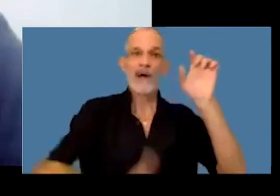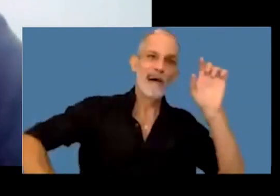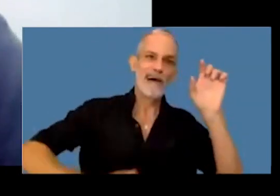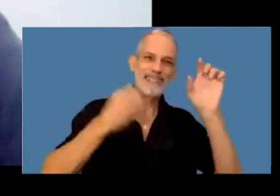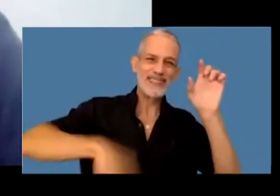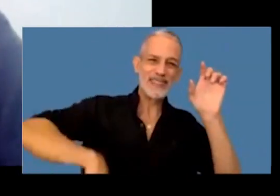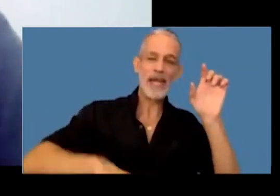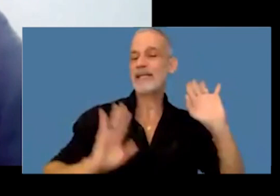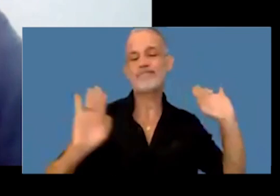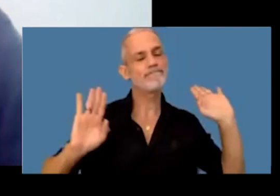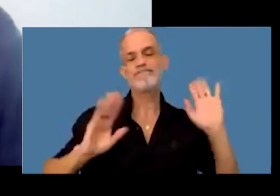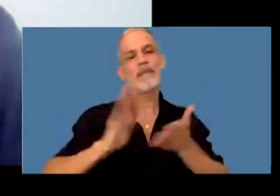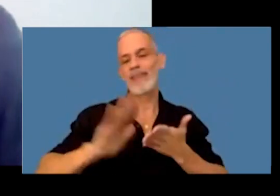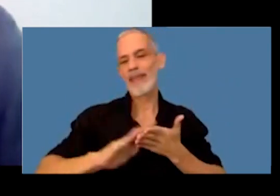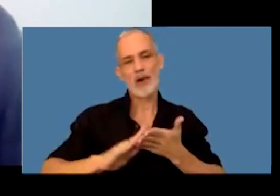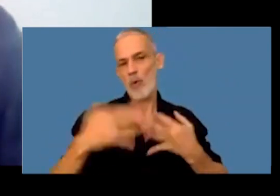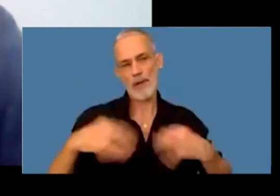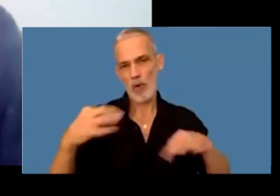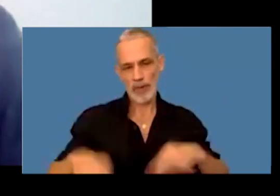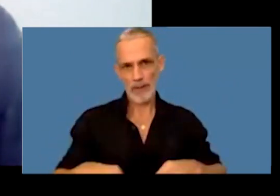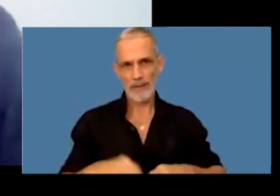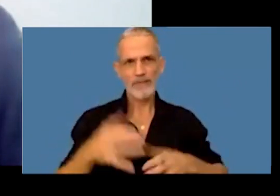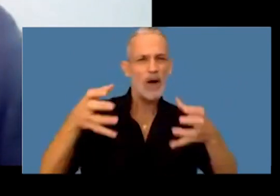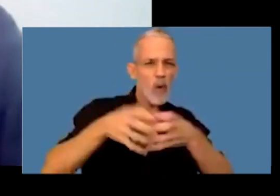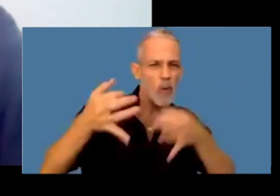debe hacerse una nueva evaluación.